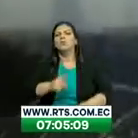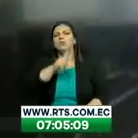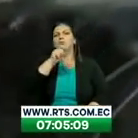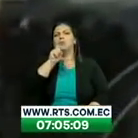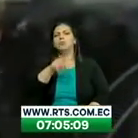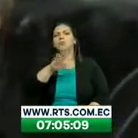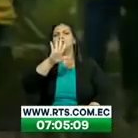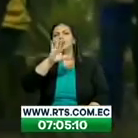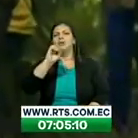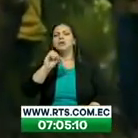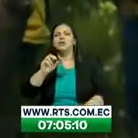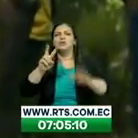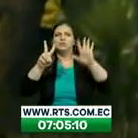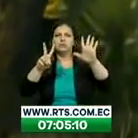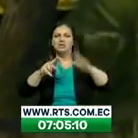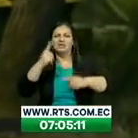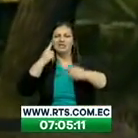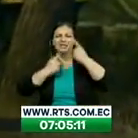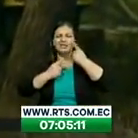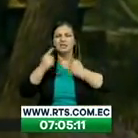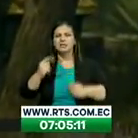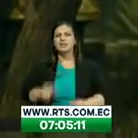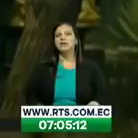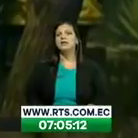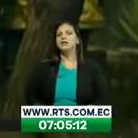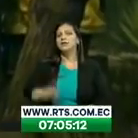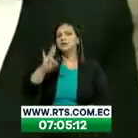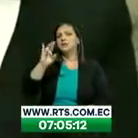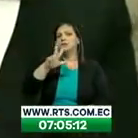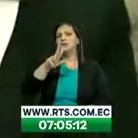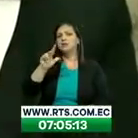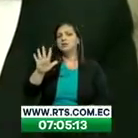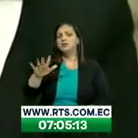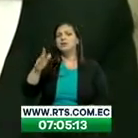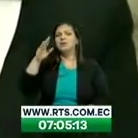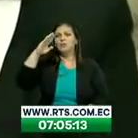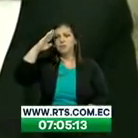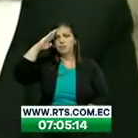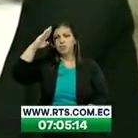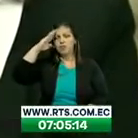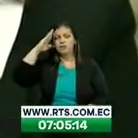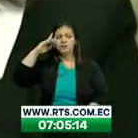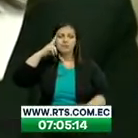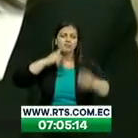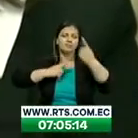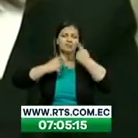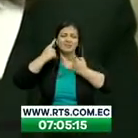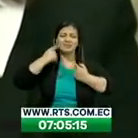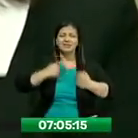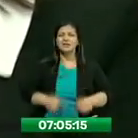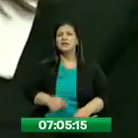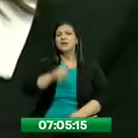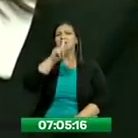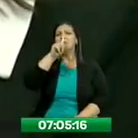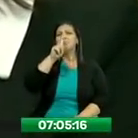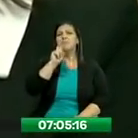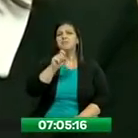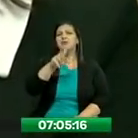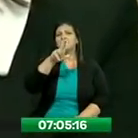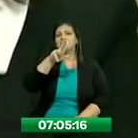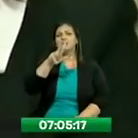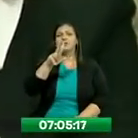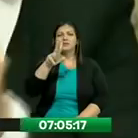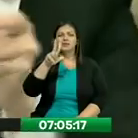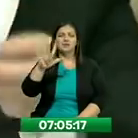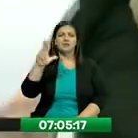son policías, y actualizó el número de detenidos. 1.330 aprehendidos en total. De ese total de aprehendidos,